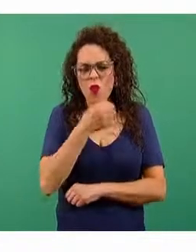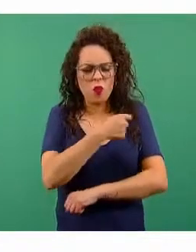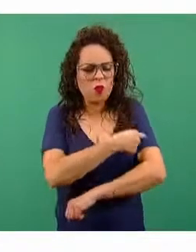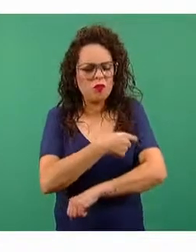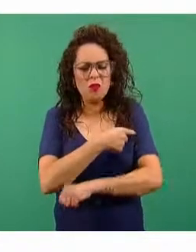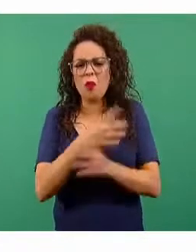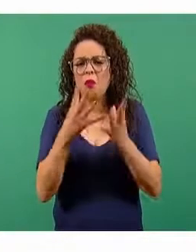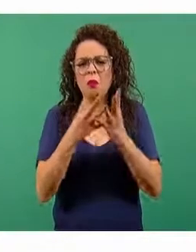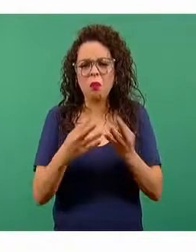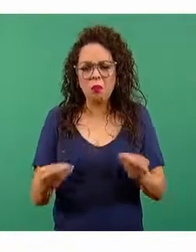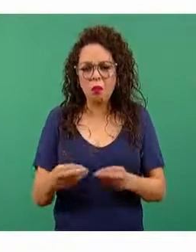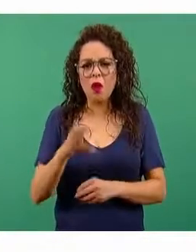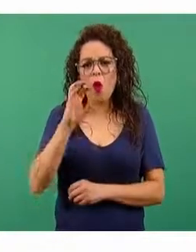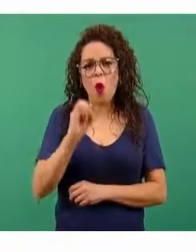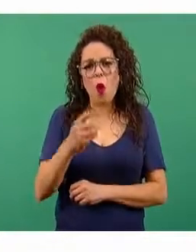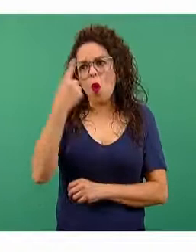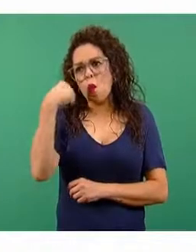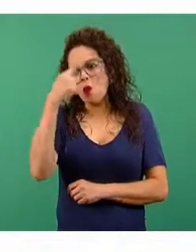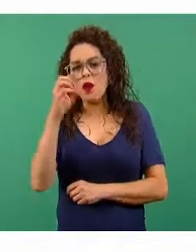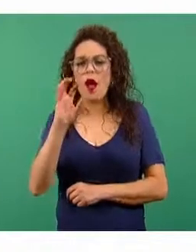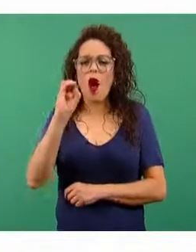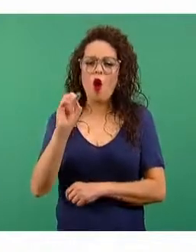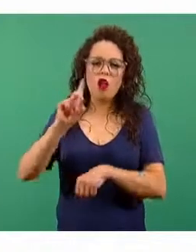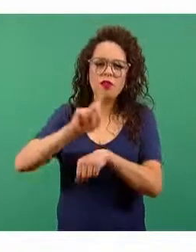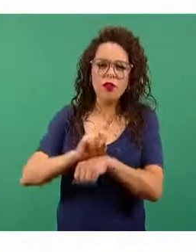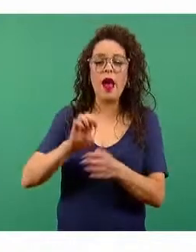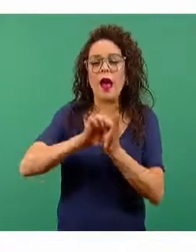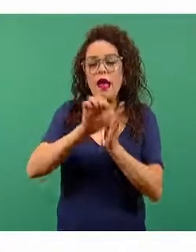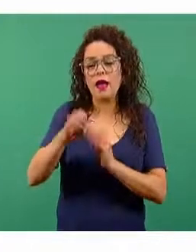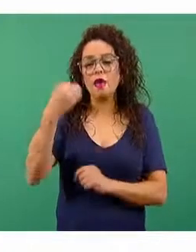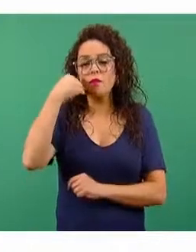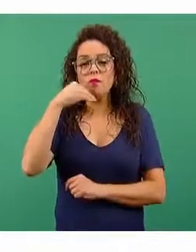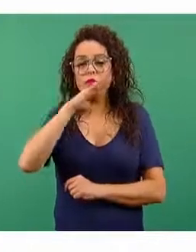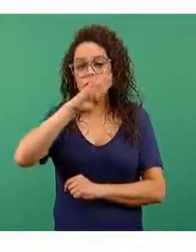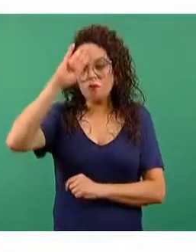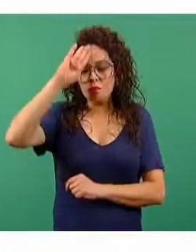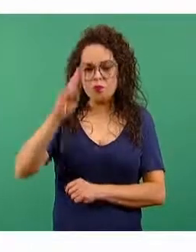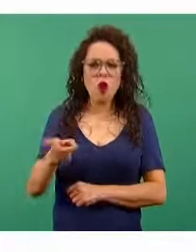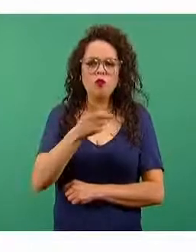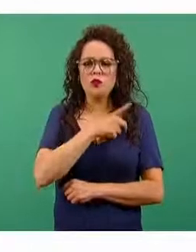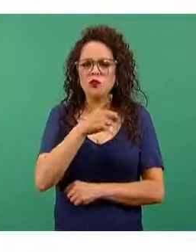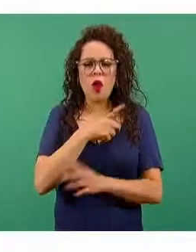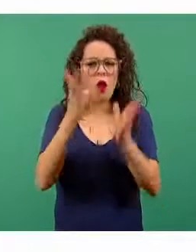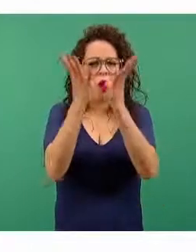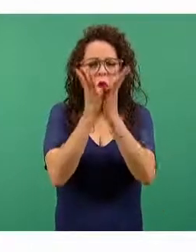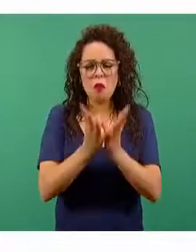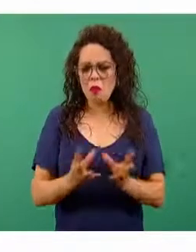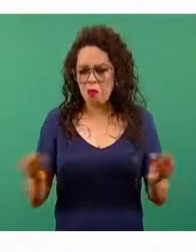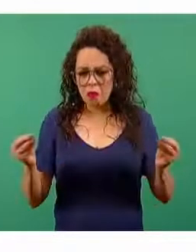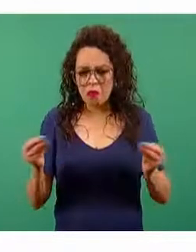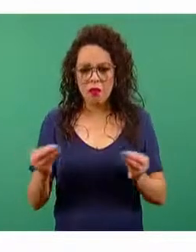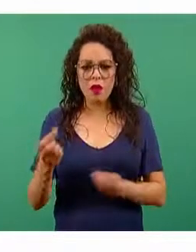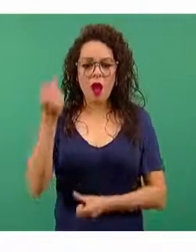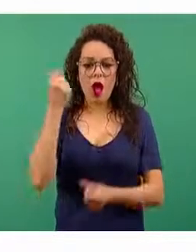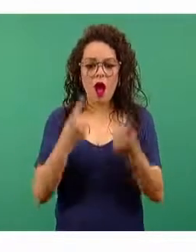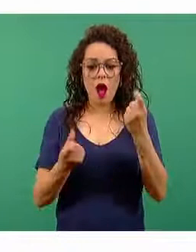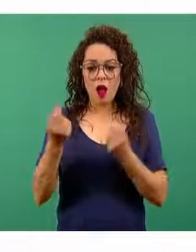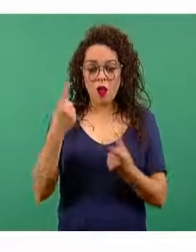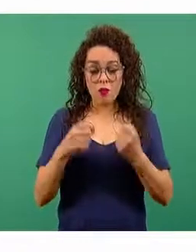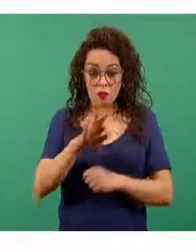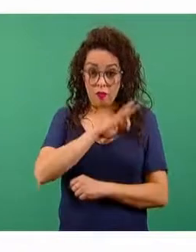en algunos casos un par de días, como la fiebre, y se quitan espontáneamente. Algunos sí han sido de consideración y los enumeramos